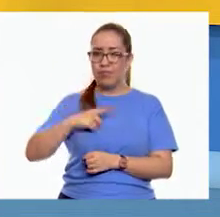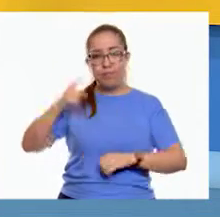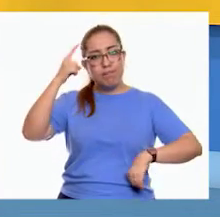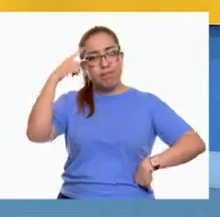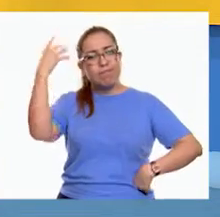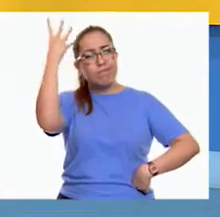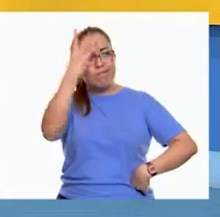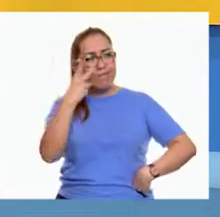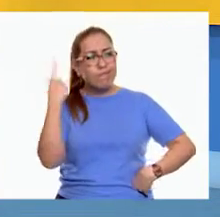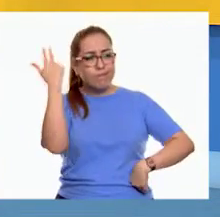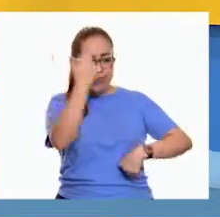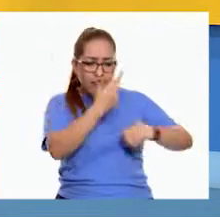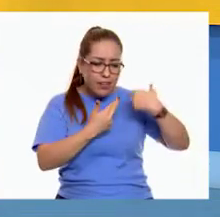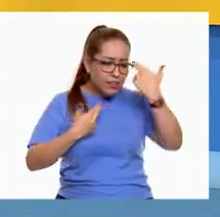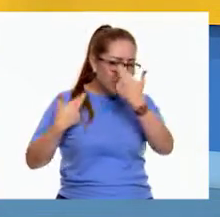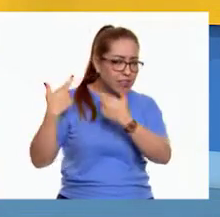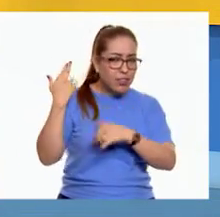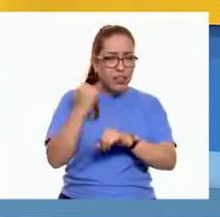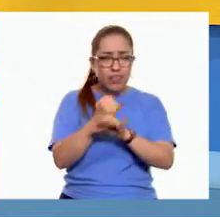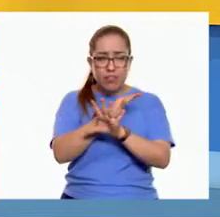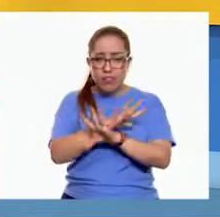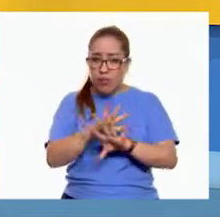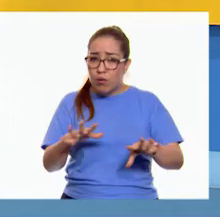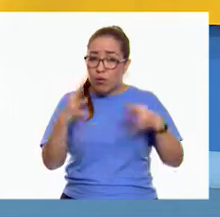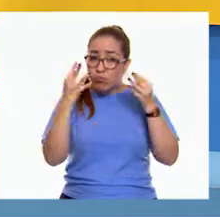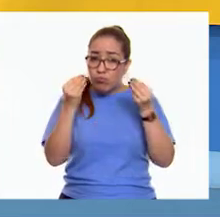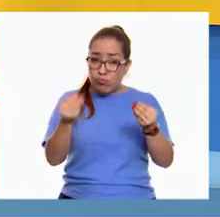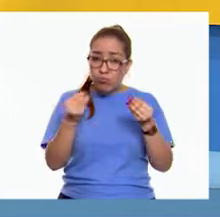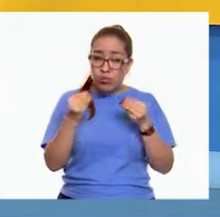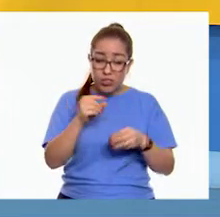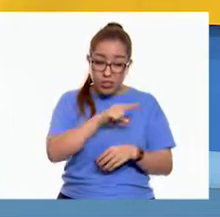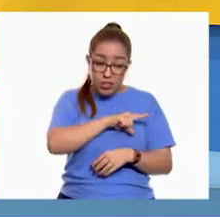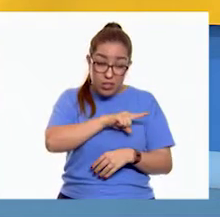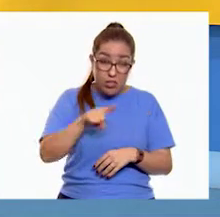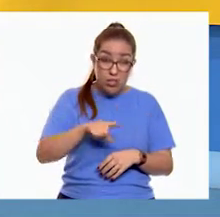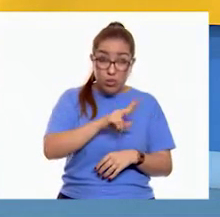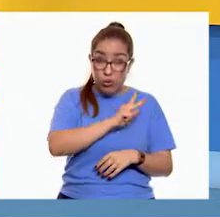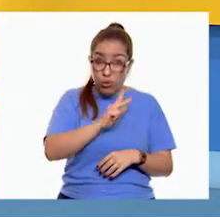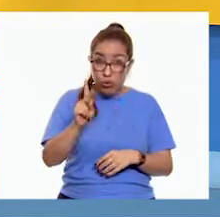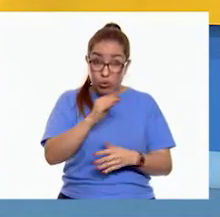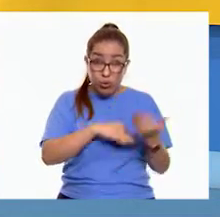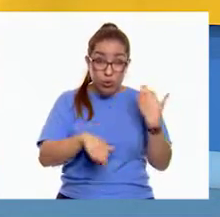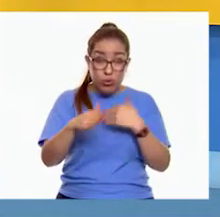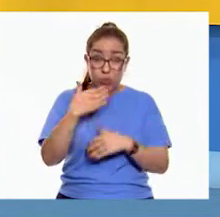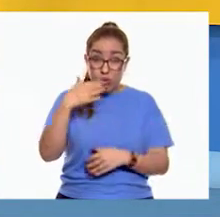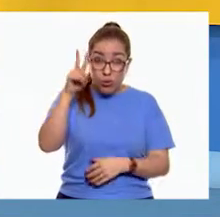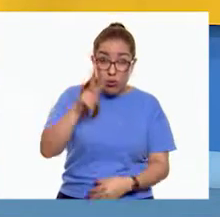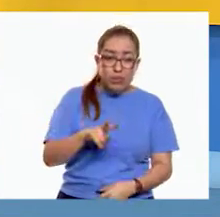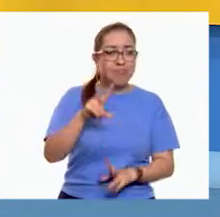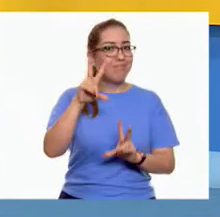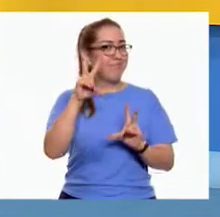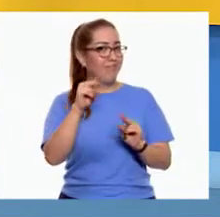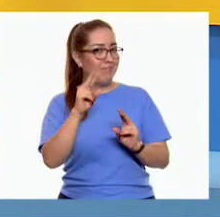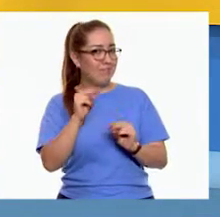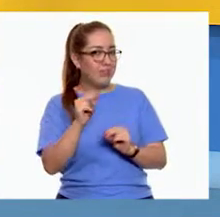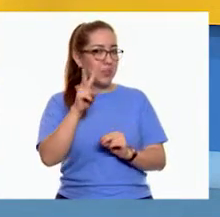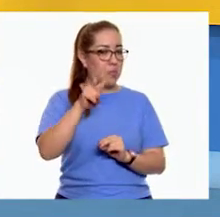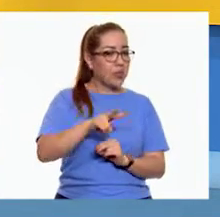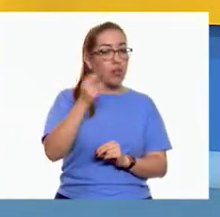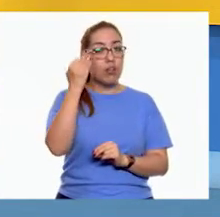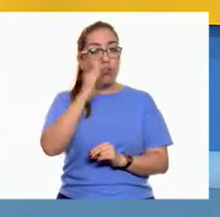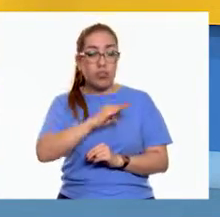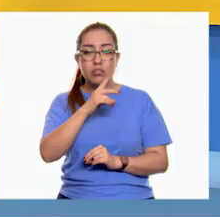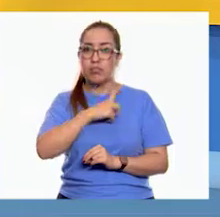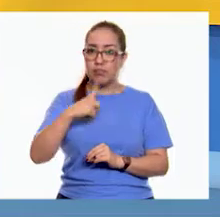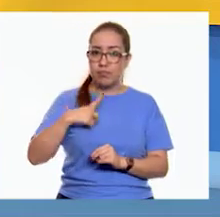permita analizar toda esta información e identificar la que sea verídica. En poco más de 2 décadas, el Internet ha venido a cambiar